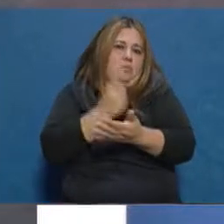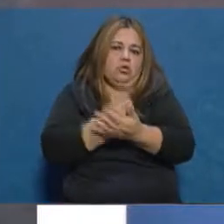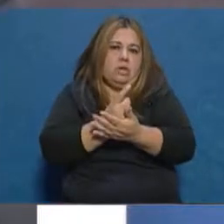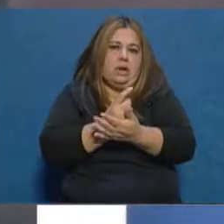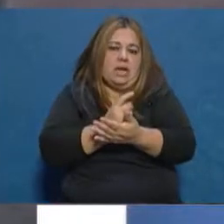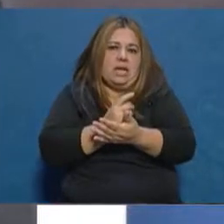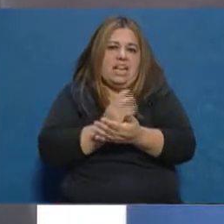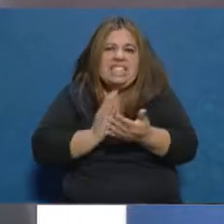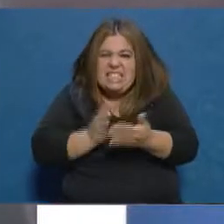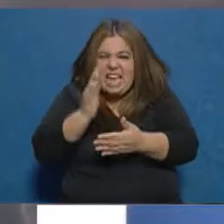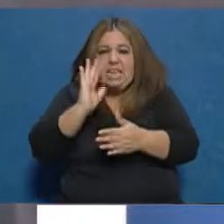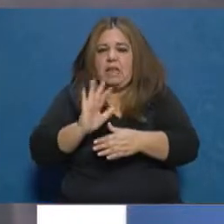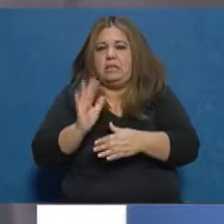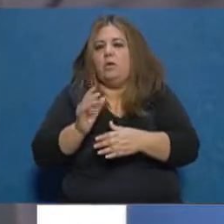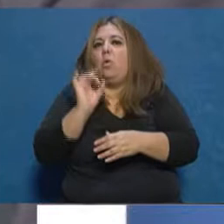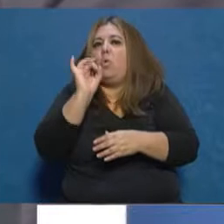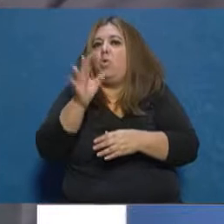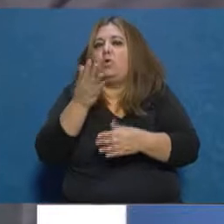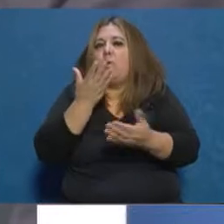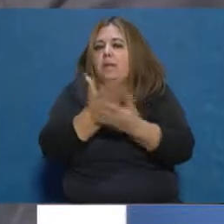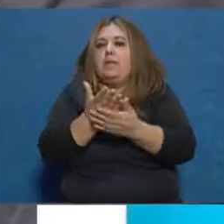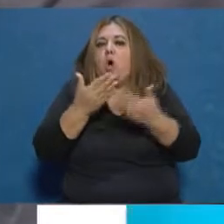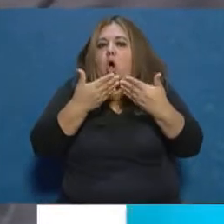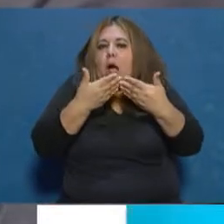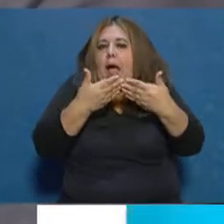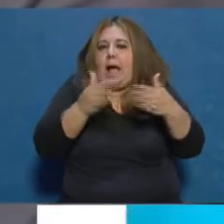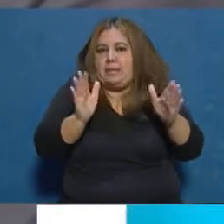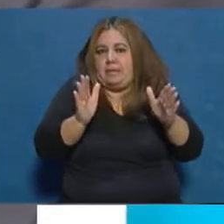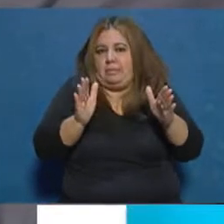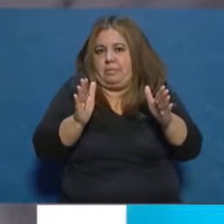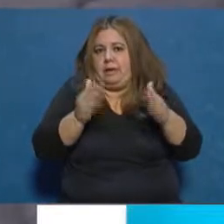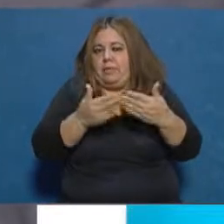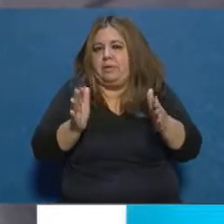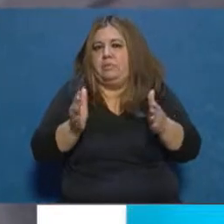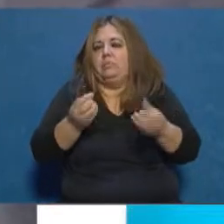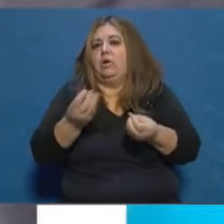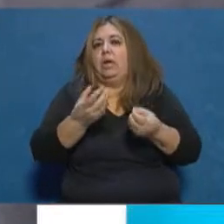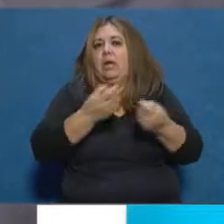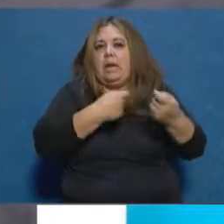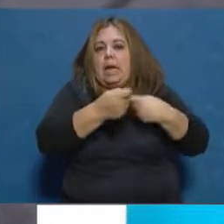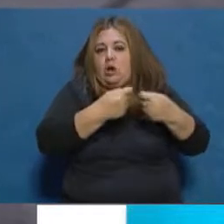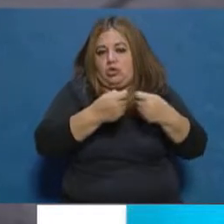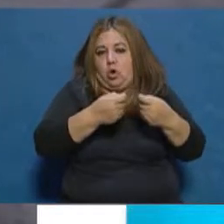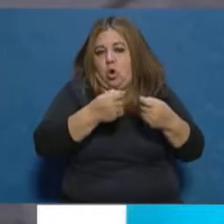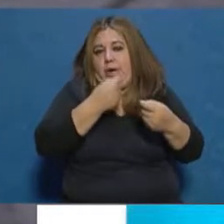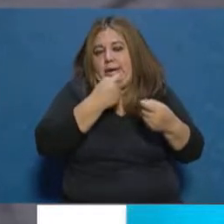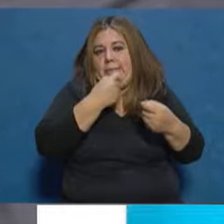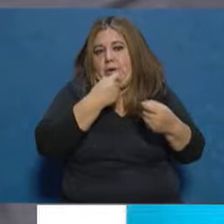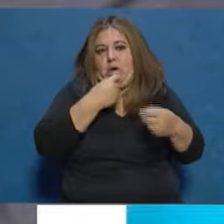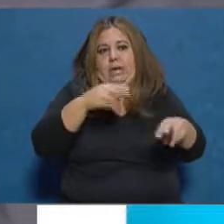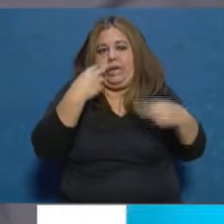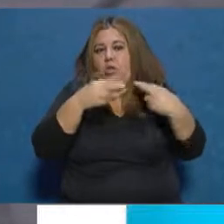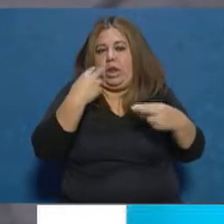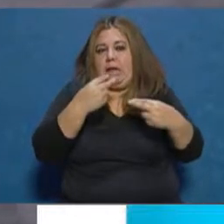Lo único que estamos pidiendo nada más es volver a abrir, porque en realidad para un negocio gastronómico el delivery representa